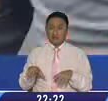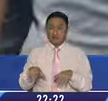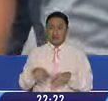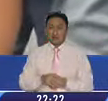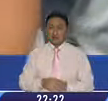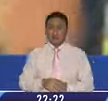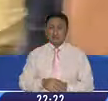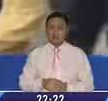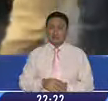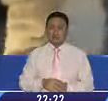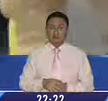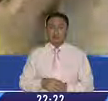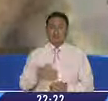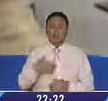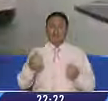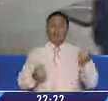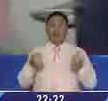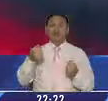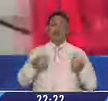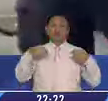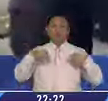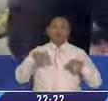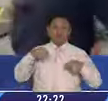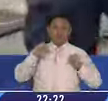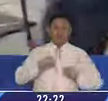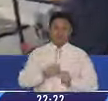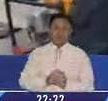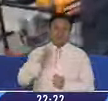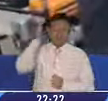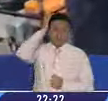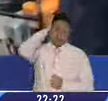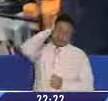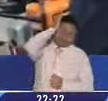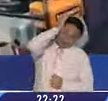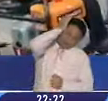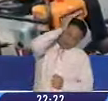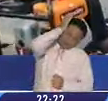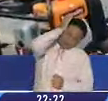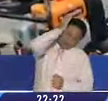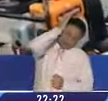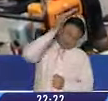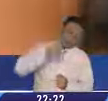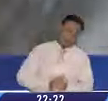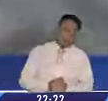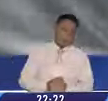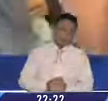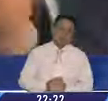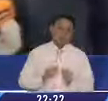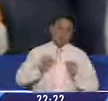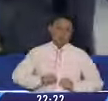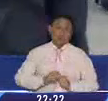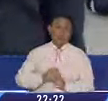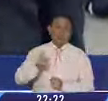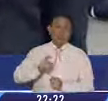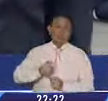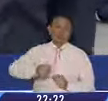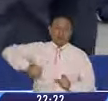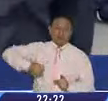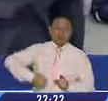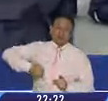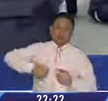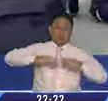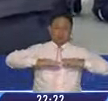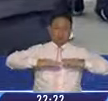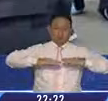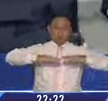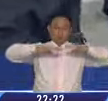consciente. El vehículo aplastaba literalmente por la cabeza al motociclista. Para poder liberarlo fue necesario la ayuda